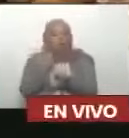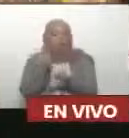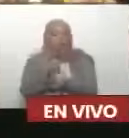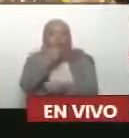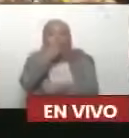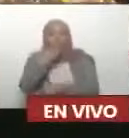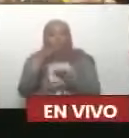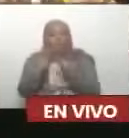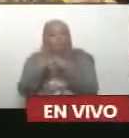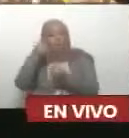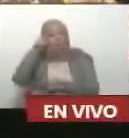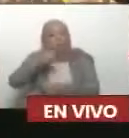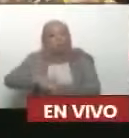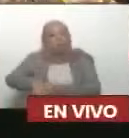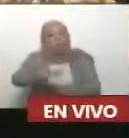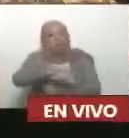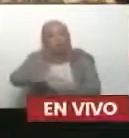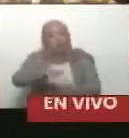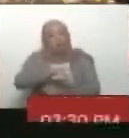junto al pueblo, Karina.